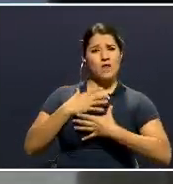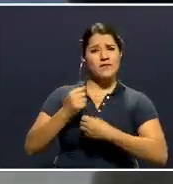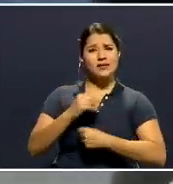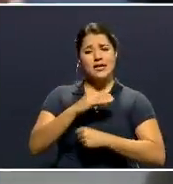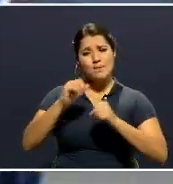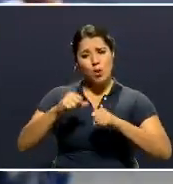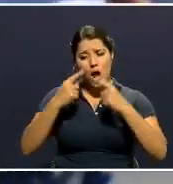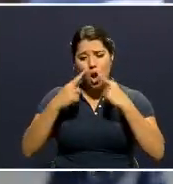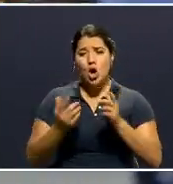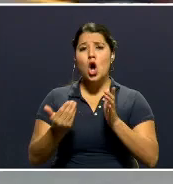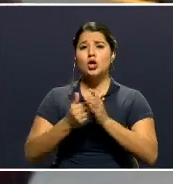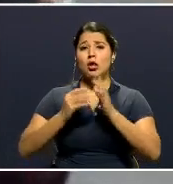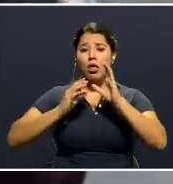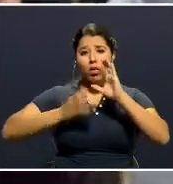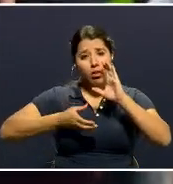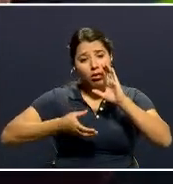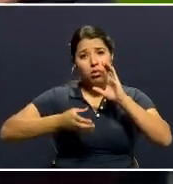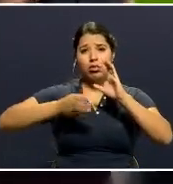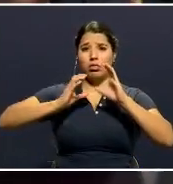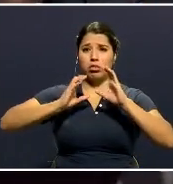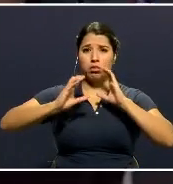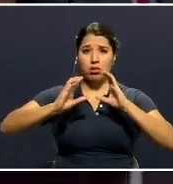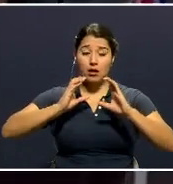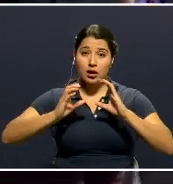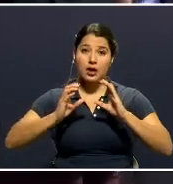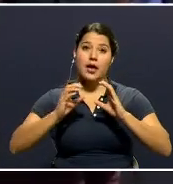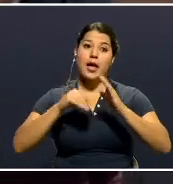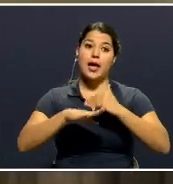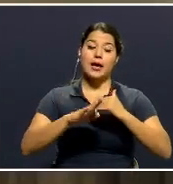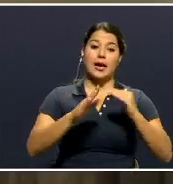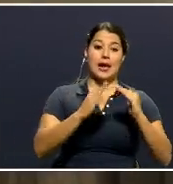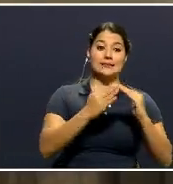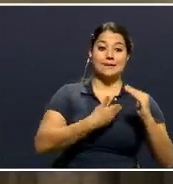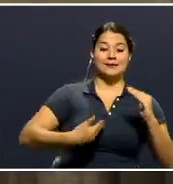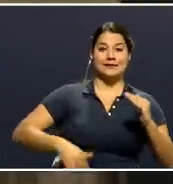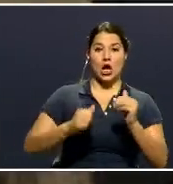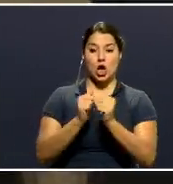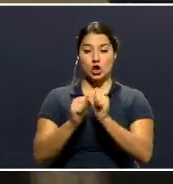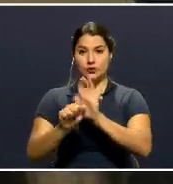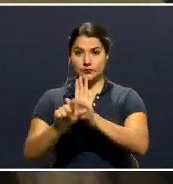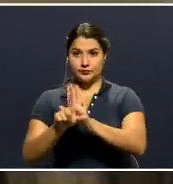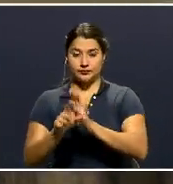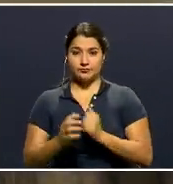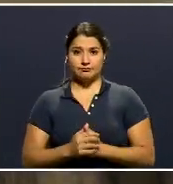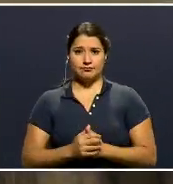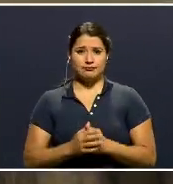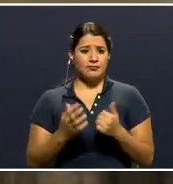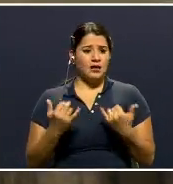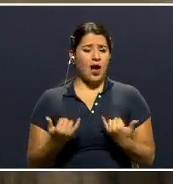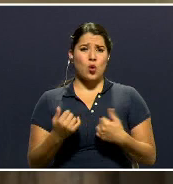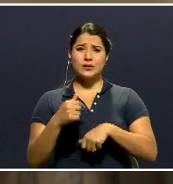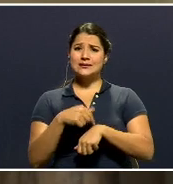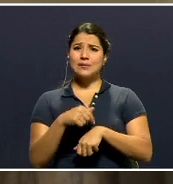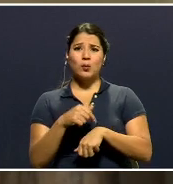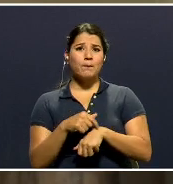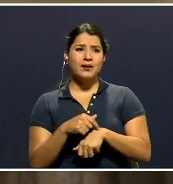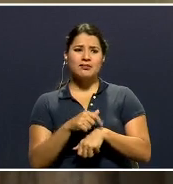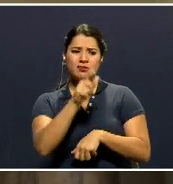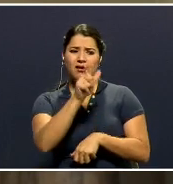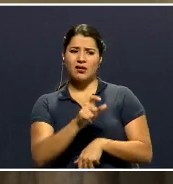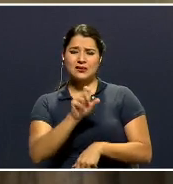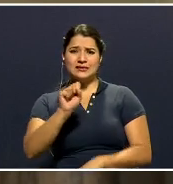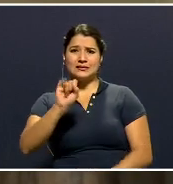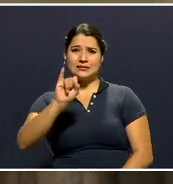la comunicación fluida entre el Poder Ejecutivo y el Legislativo. No tiene en este momento, digamos, el peso